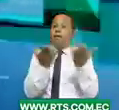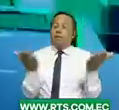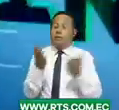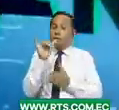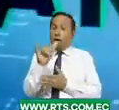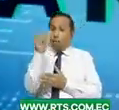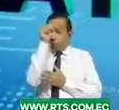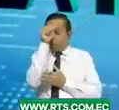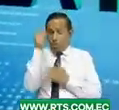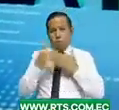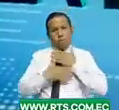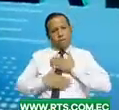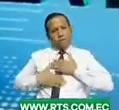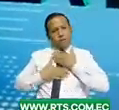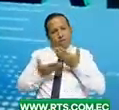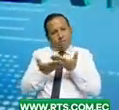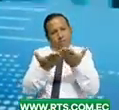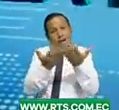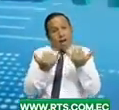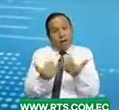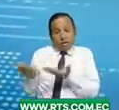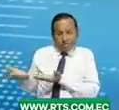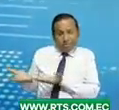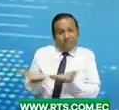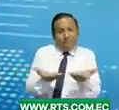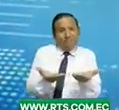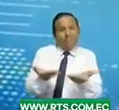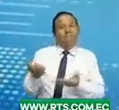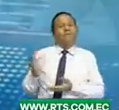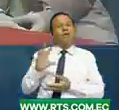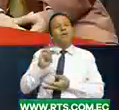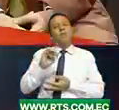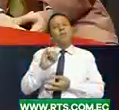en muy buena compañía con el señor Guachito Sánchez. Bienvenido, Guachito. Qué gusto. Muchas gracias.